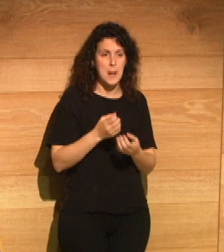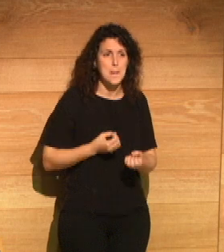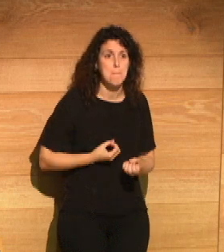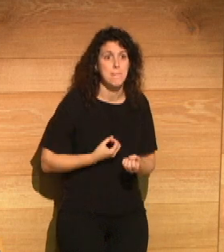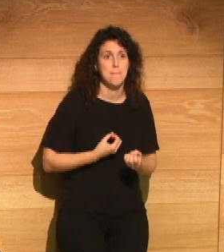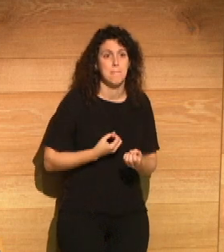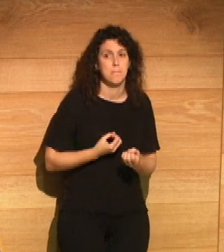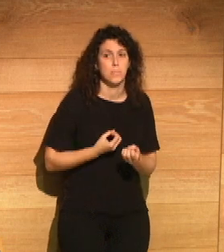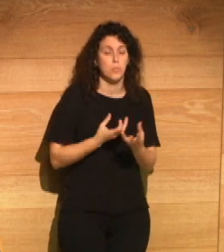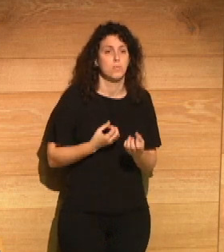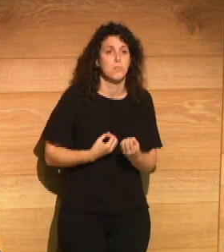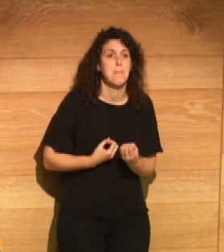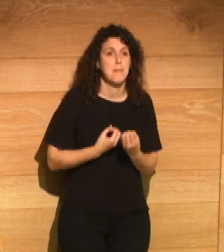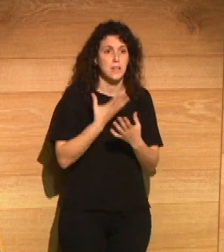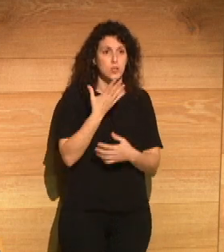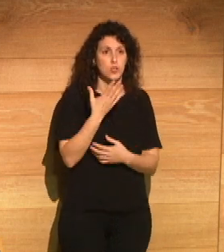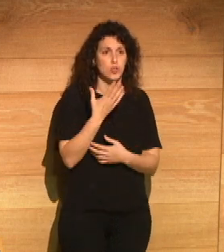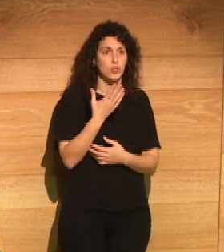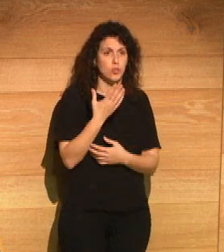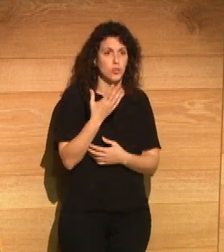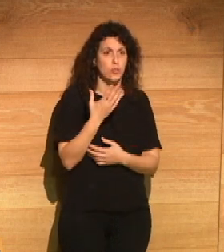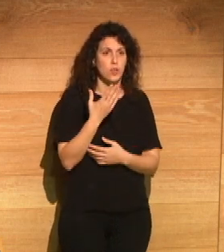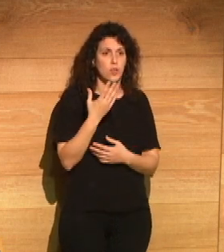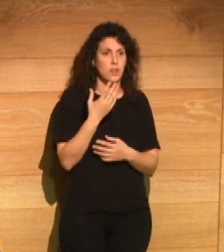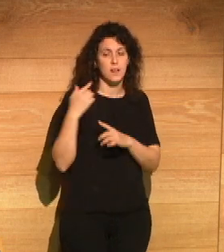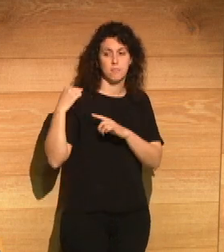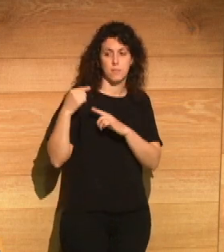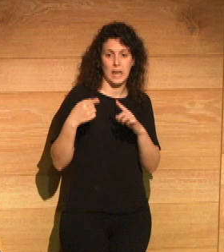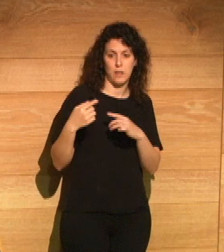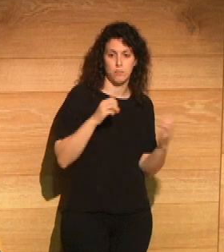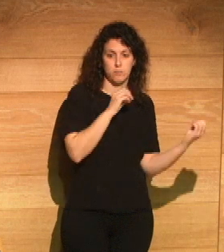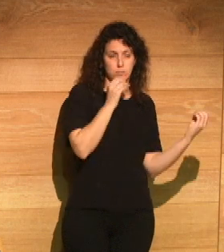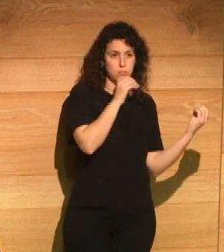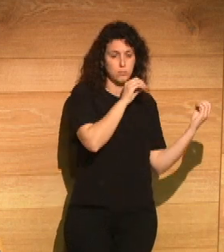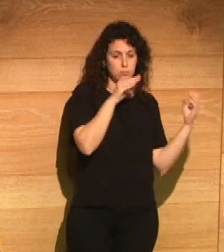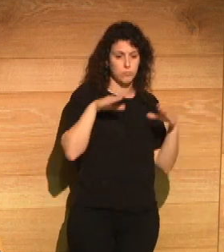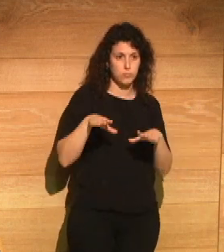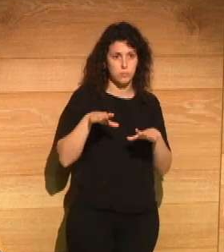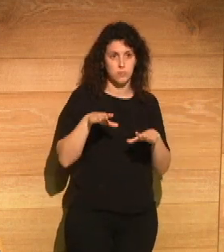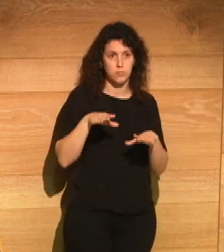la transmisión de la desdicha de la madre a la hija o de las frustraciones de la madre a la hija.